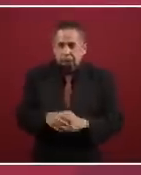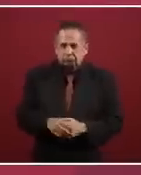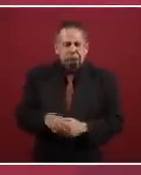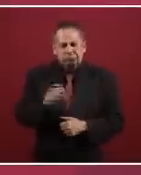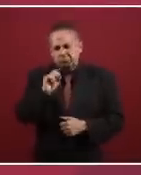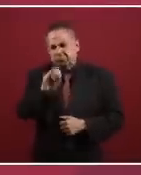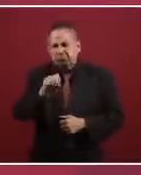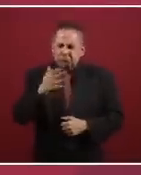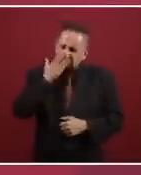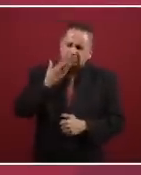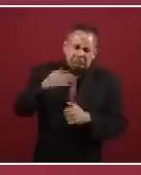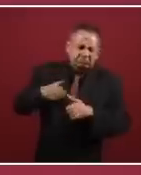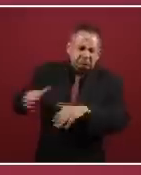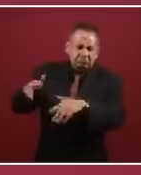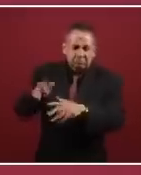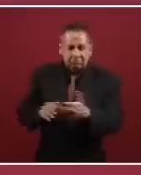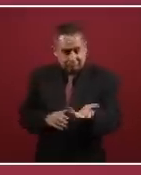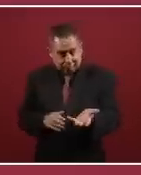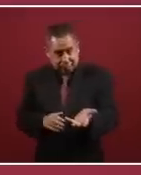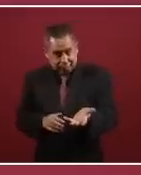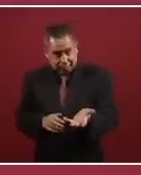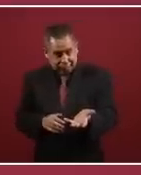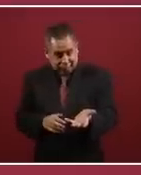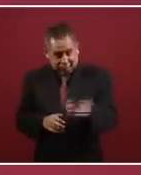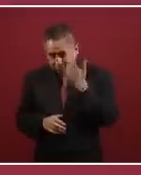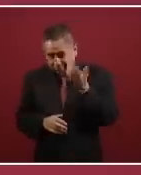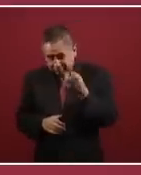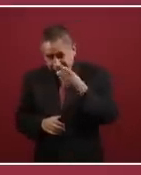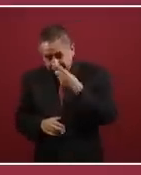sí, está bien que